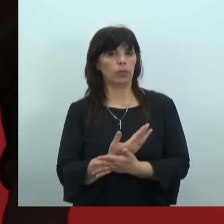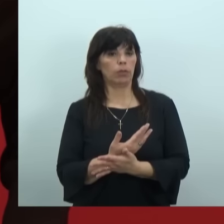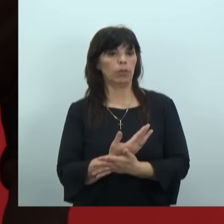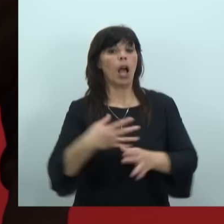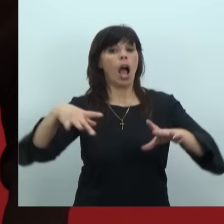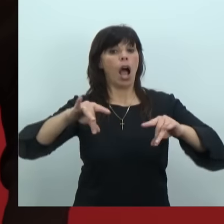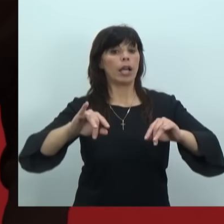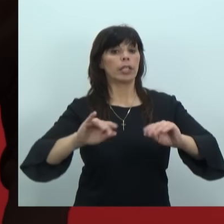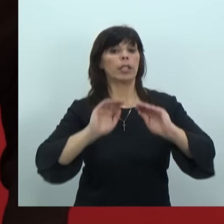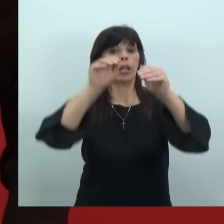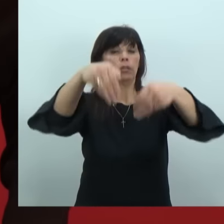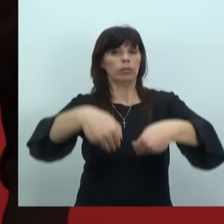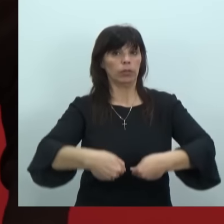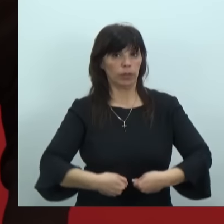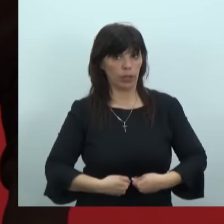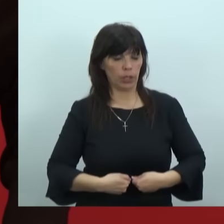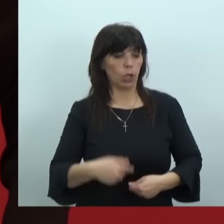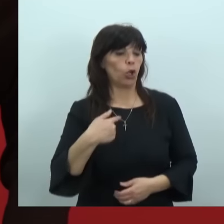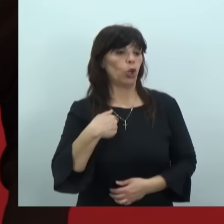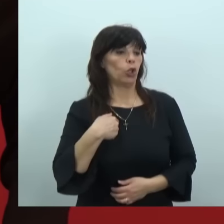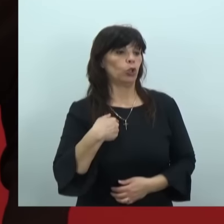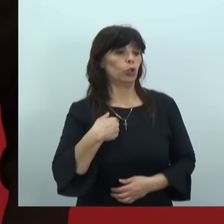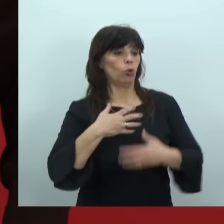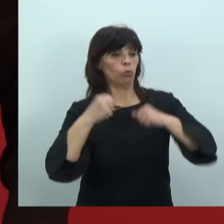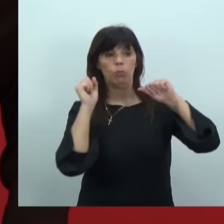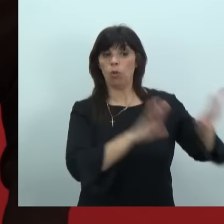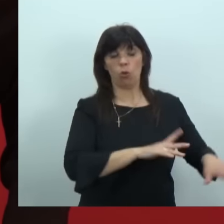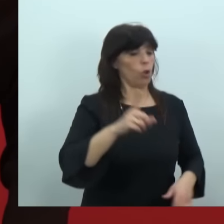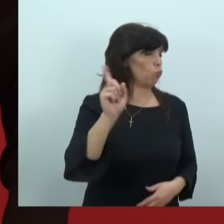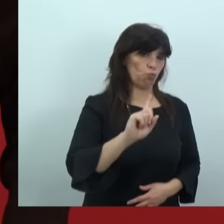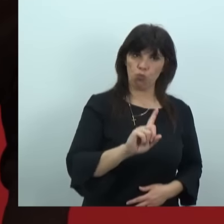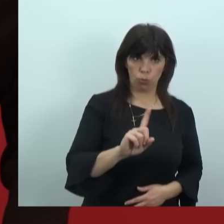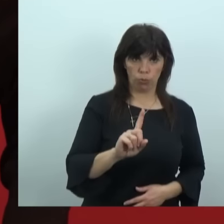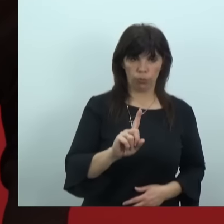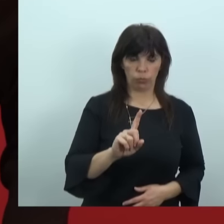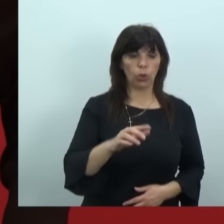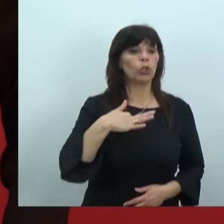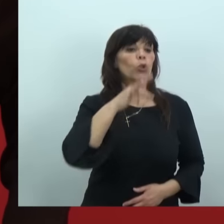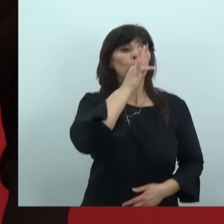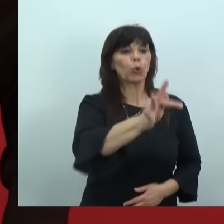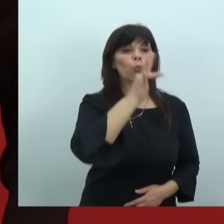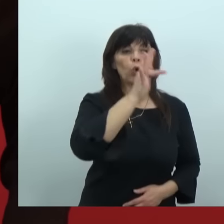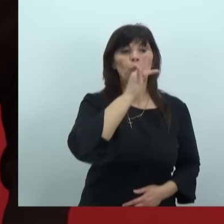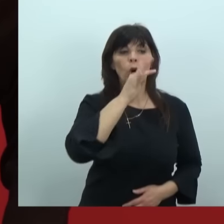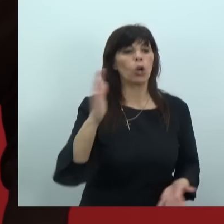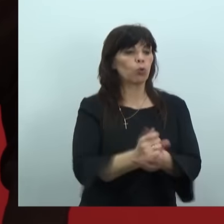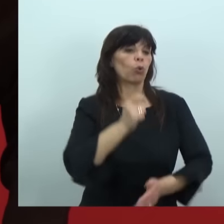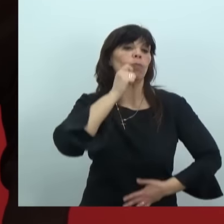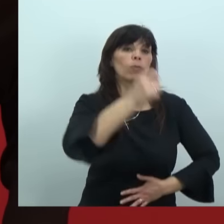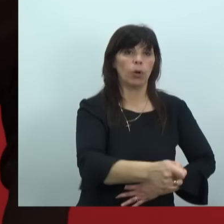esta tierra. No te dejaré hasta que haya terminado todo lo que yo te he prometido. ¿Habéis